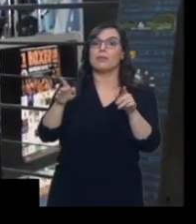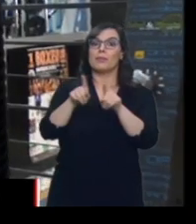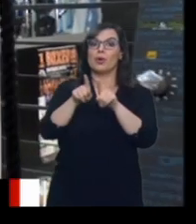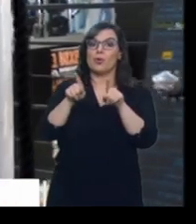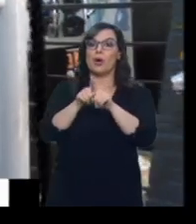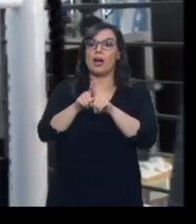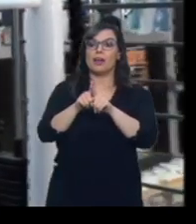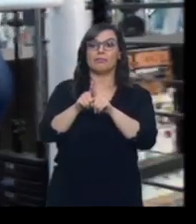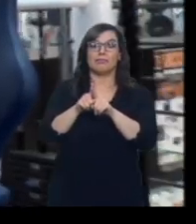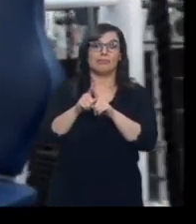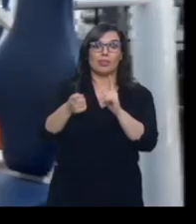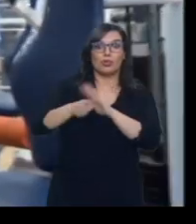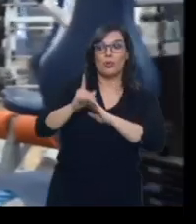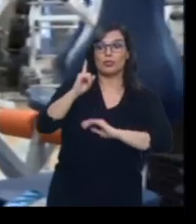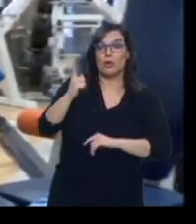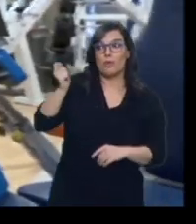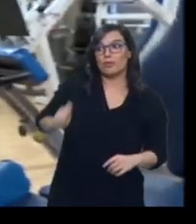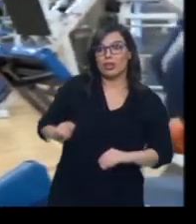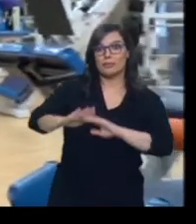mantenerse solo con eso.